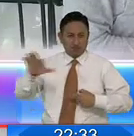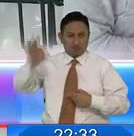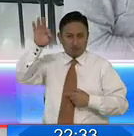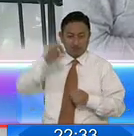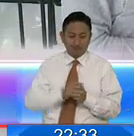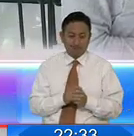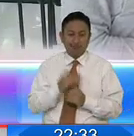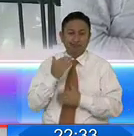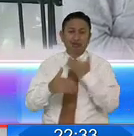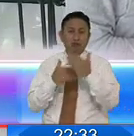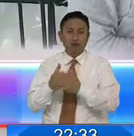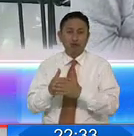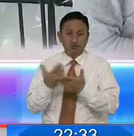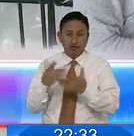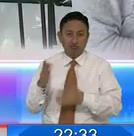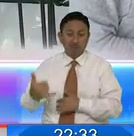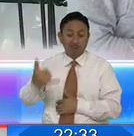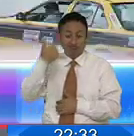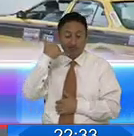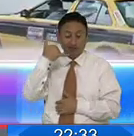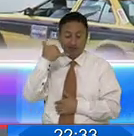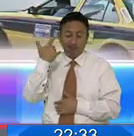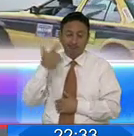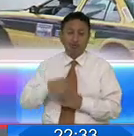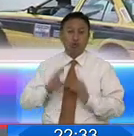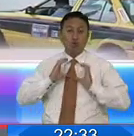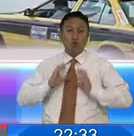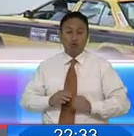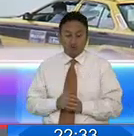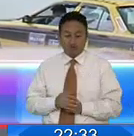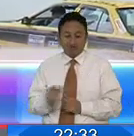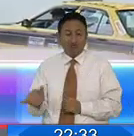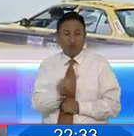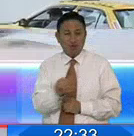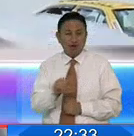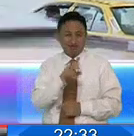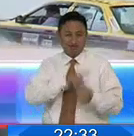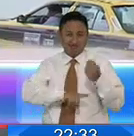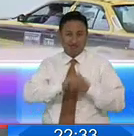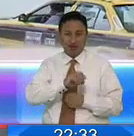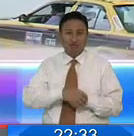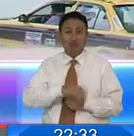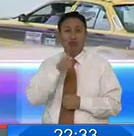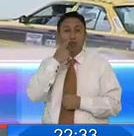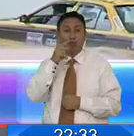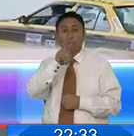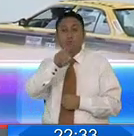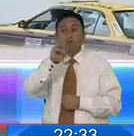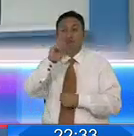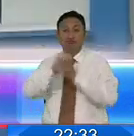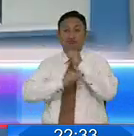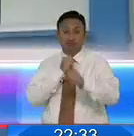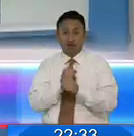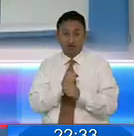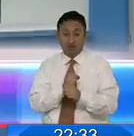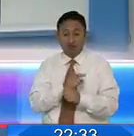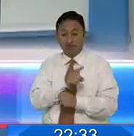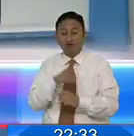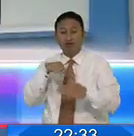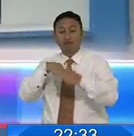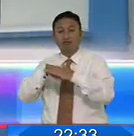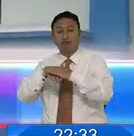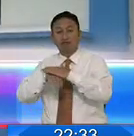horas más tarde recibieron la llamada fatal un cuerpo de similares características del hombre de 26 años de edad estaba en el departamento